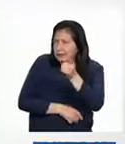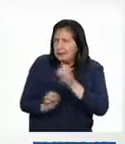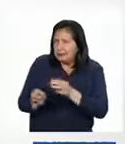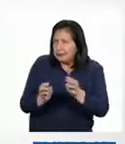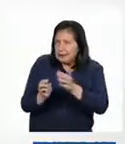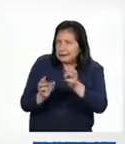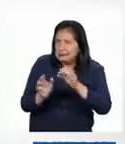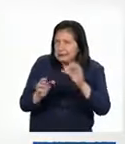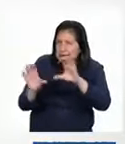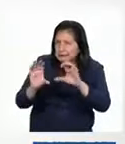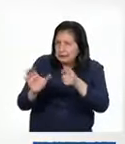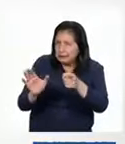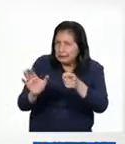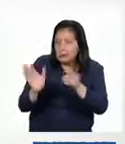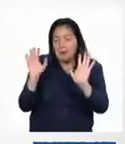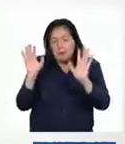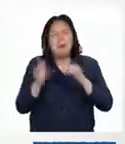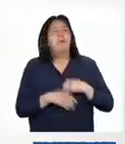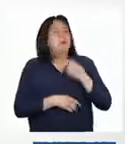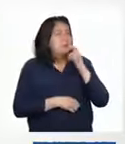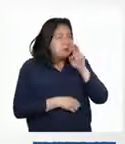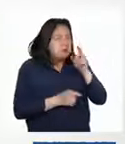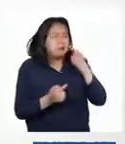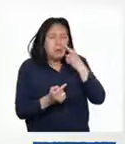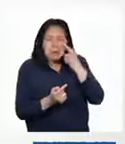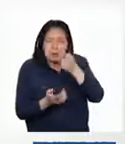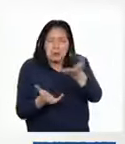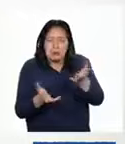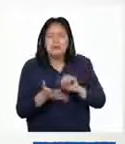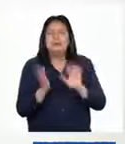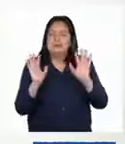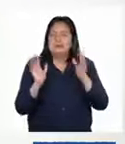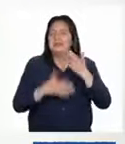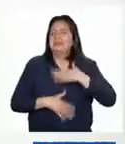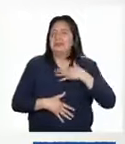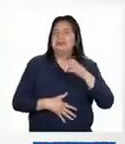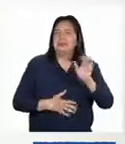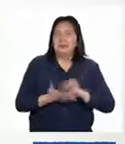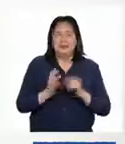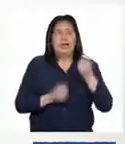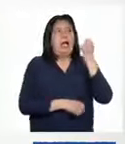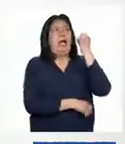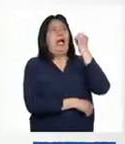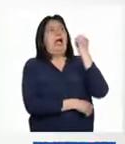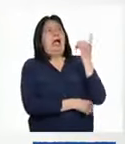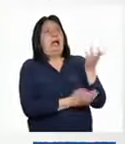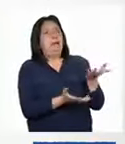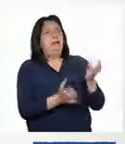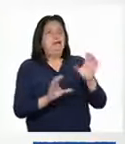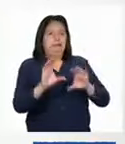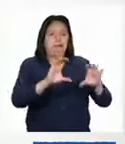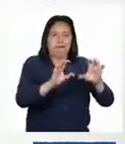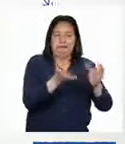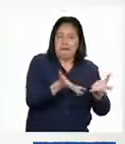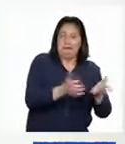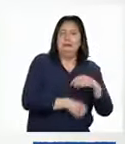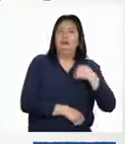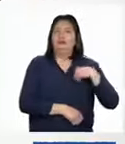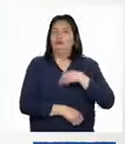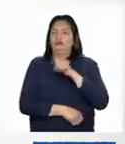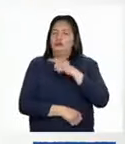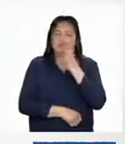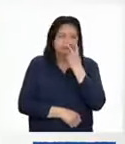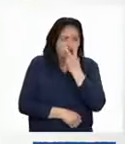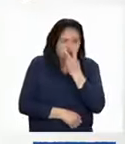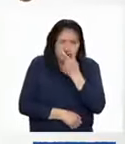sobre este método? Vamos a acercarnos a él de una manera muy divertida, entendiendo que para hacer ciencia debemos ser